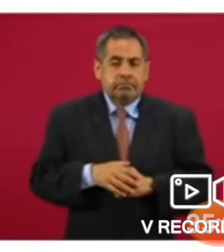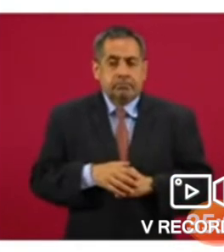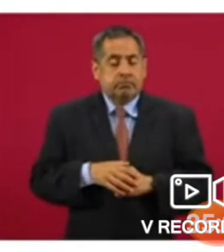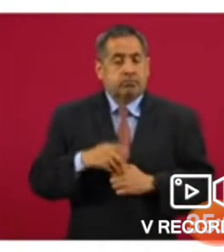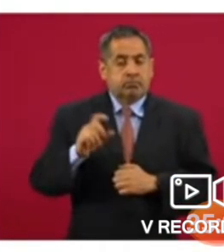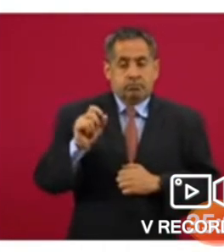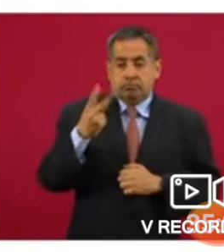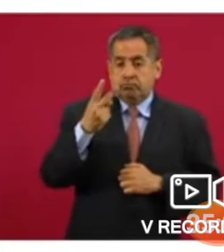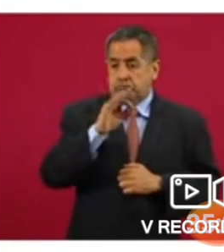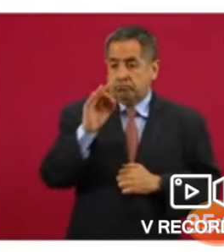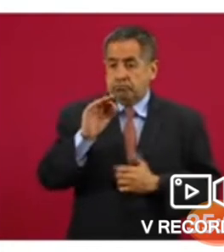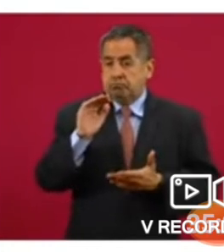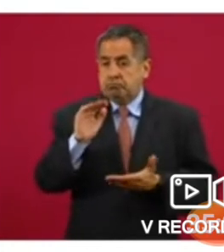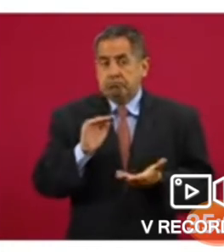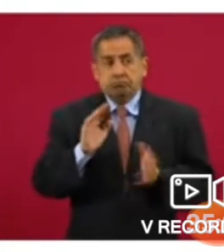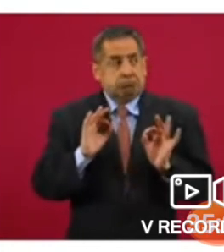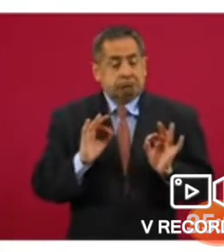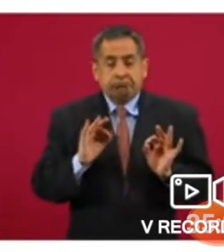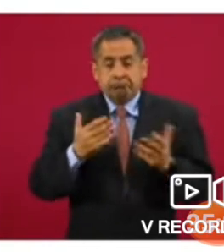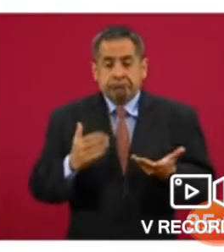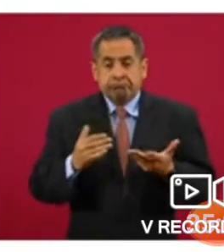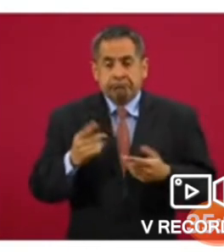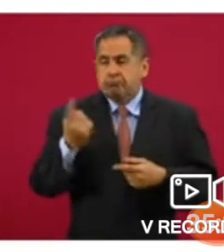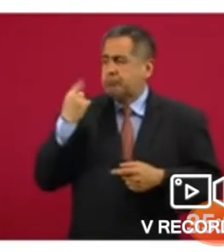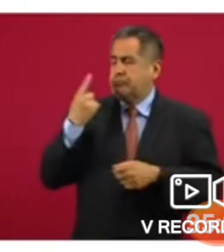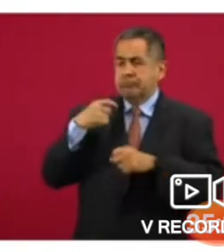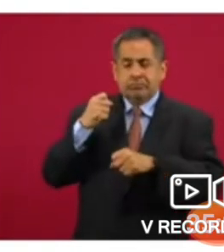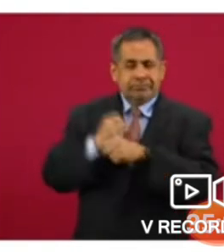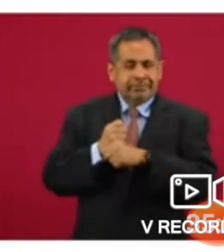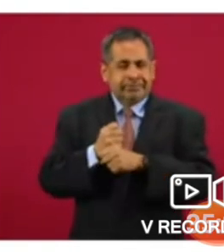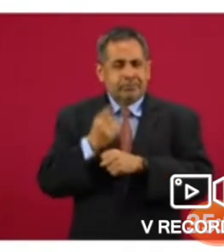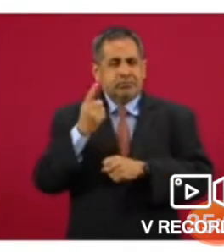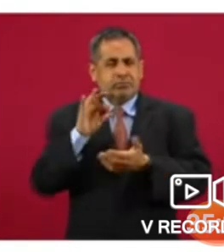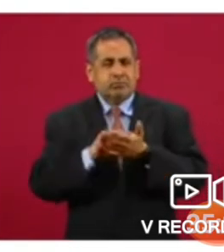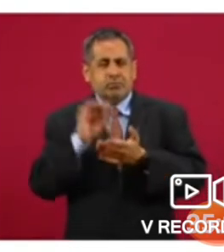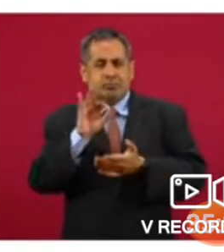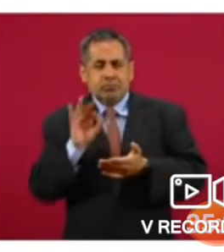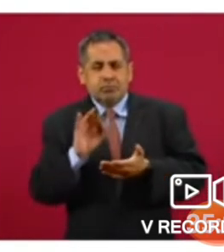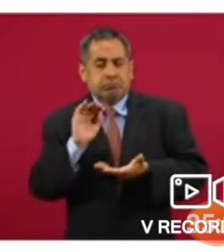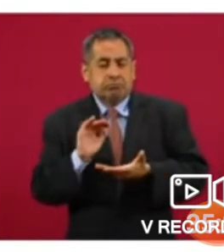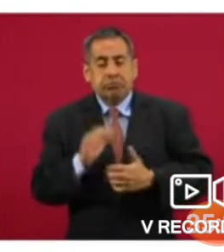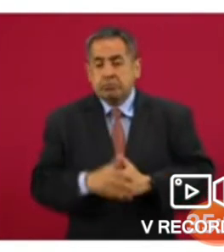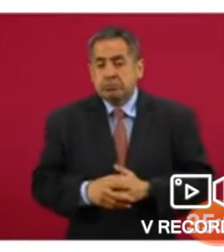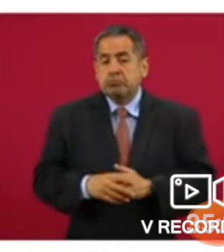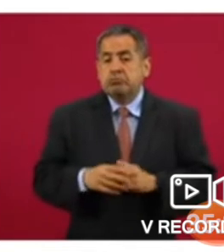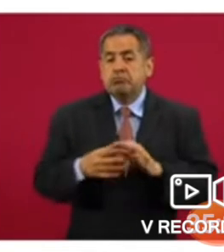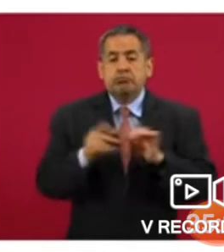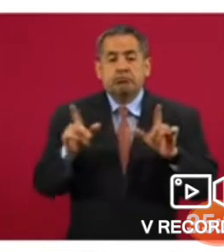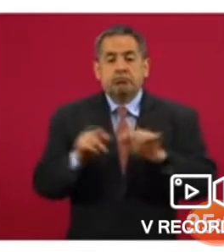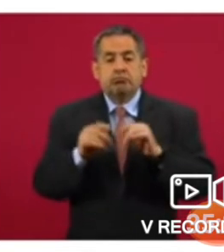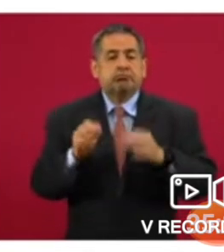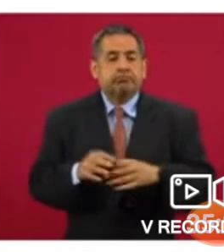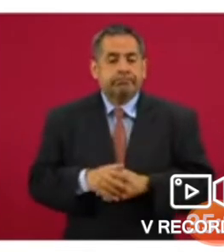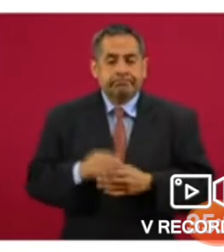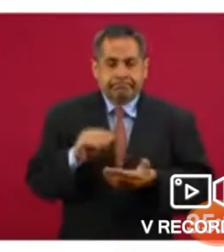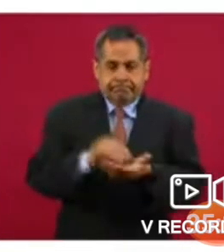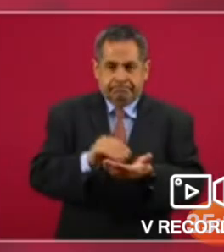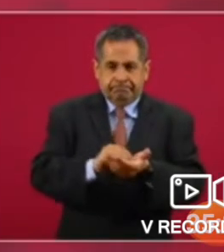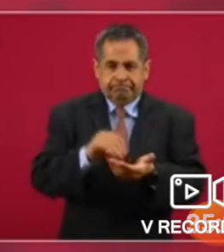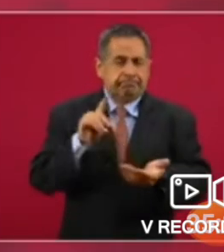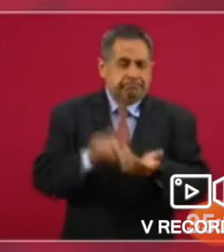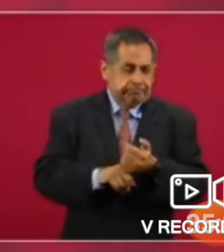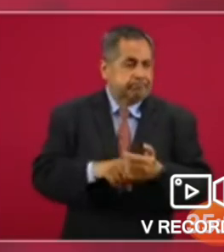22%, bajamos también un punto porcentual respecto a la semana anterior. En síntesis, sigue la epidemia